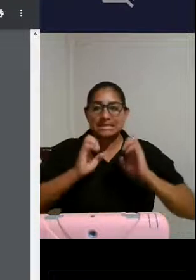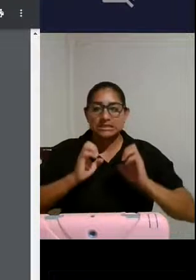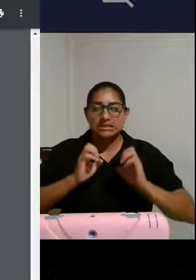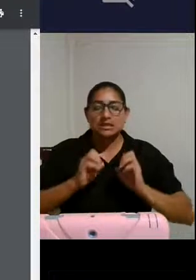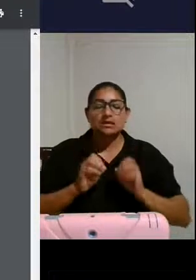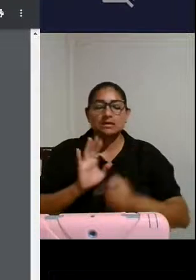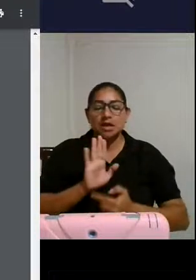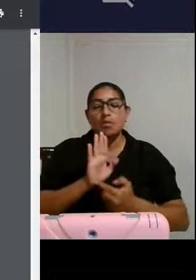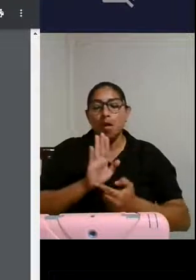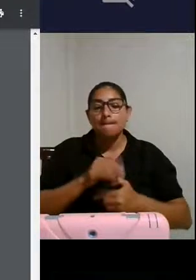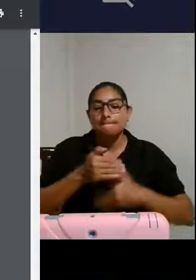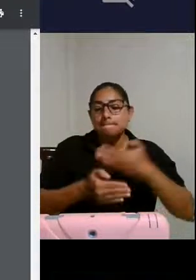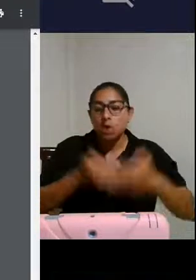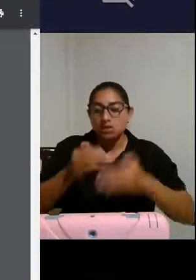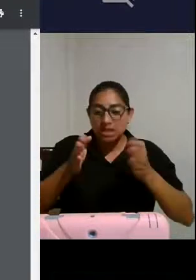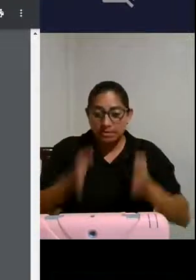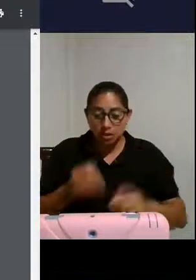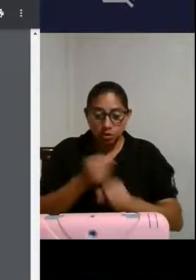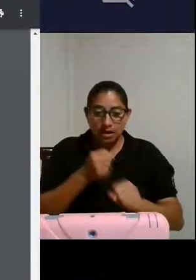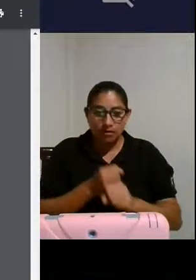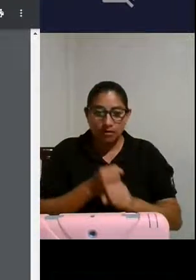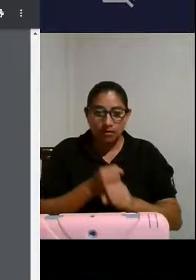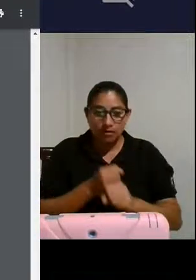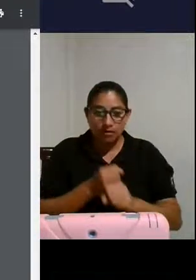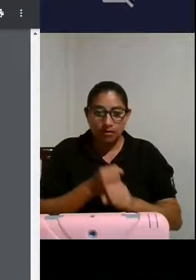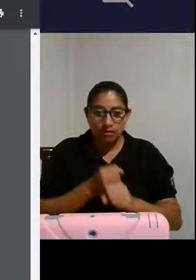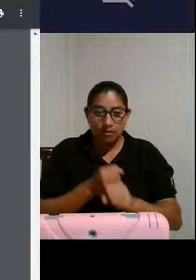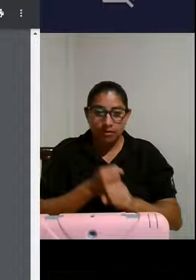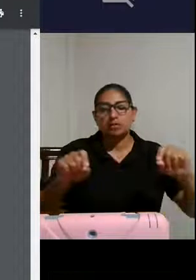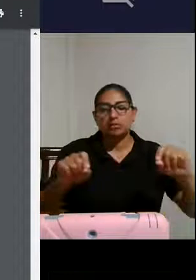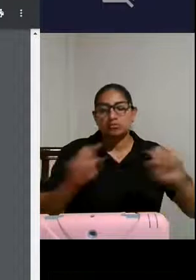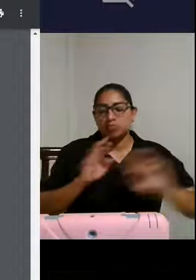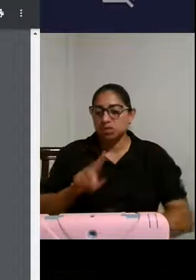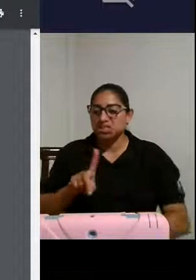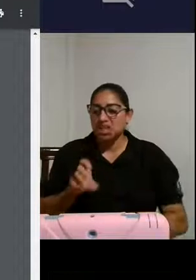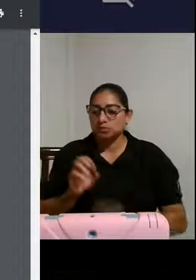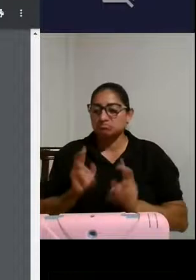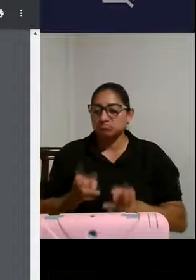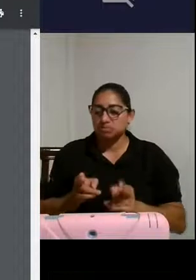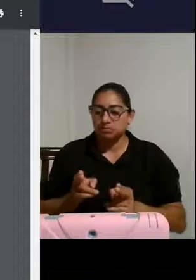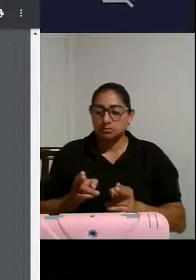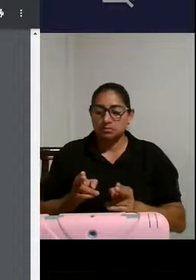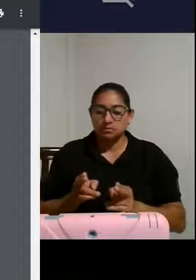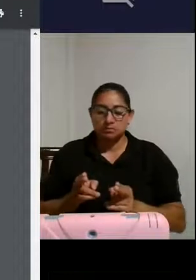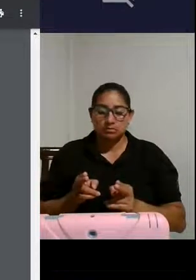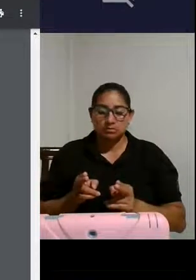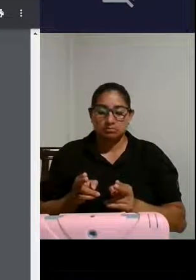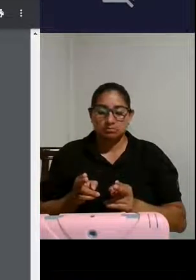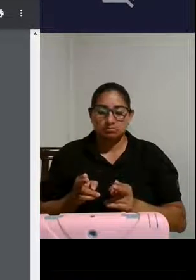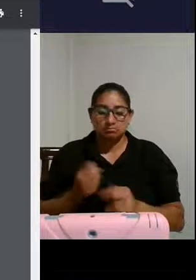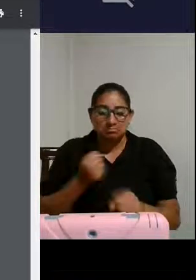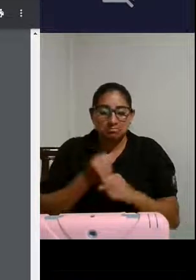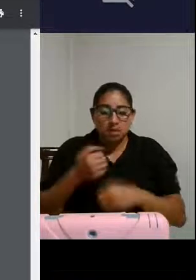Ya si me aparece, por ejemplo, solo el 100, no podemos, ya ahí el procedimiento vale tal vez 5 puntos. La respuesta final vale 1 punto,